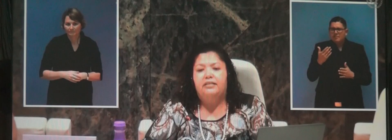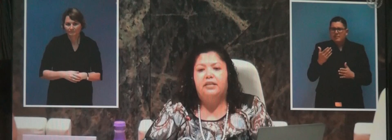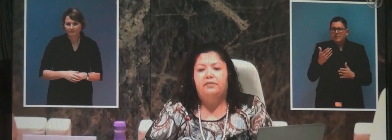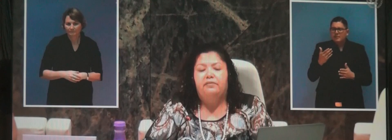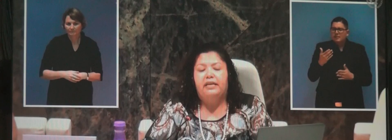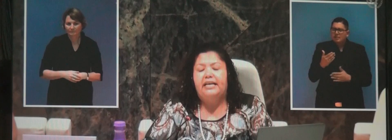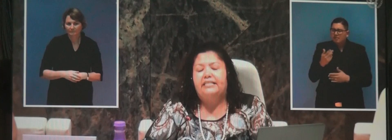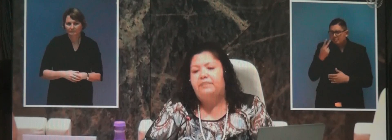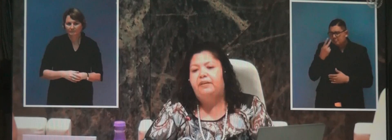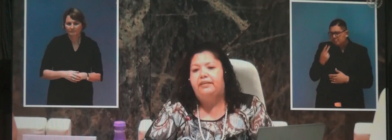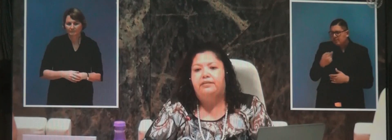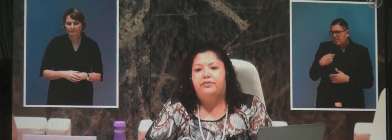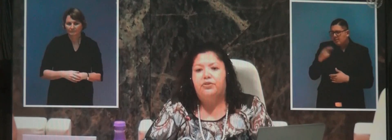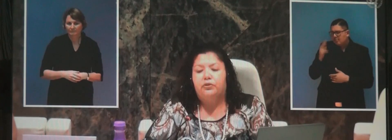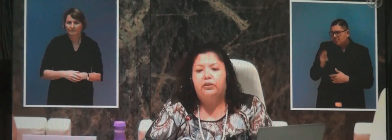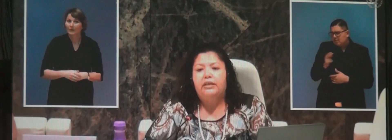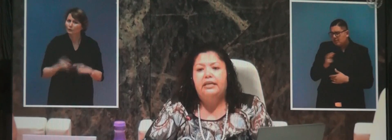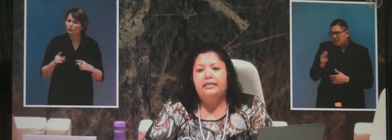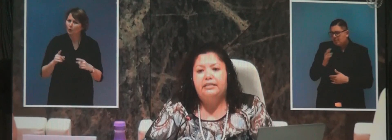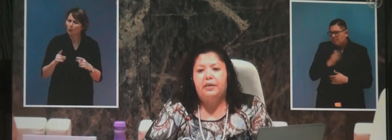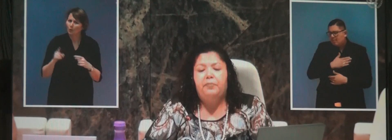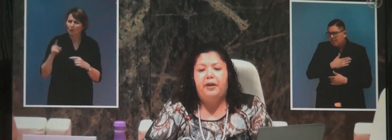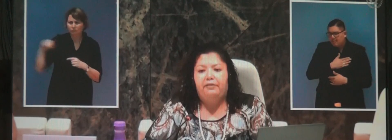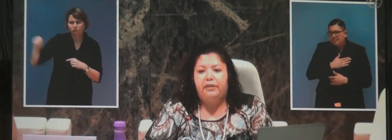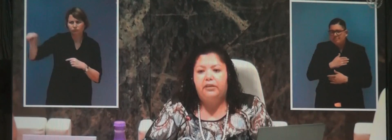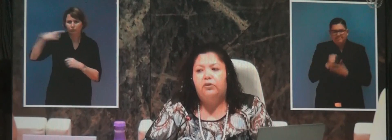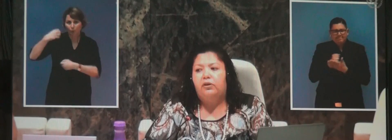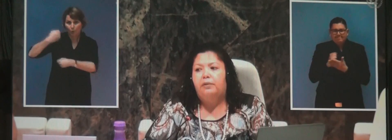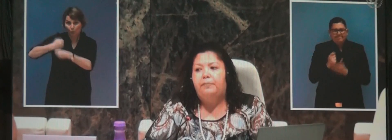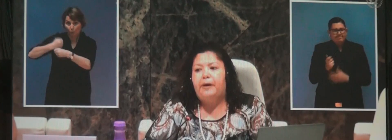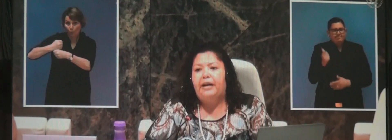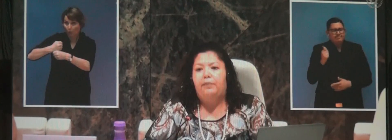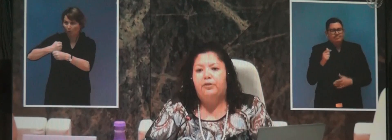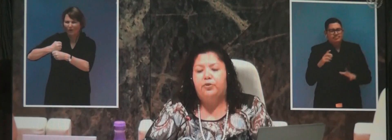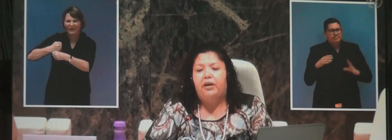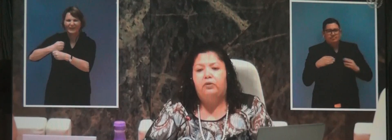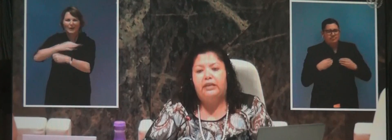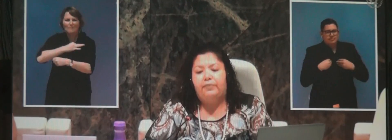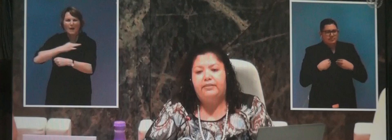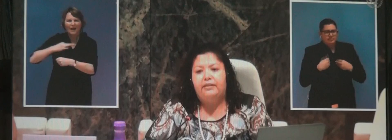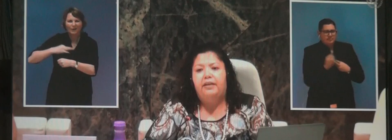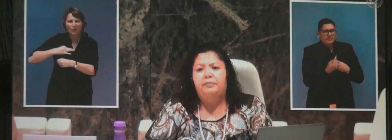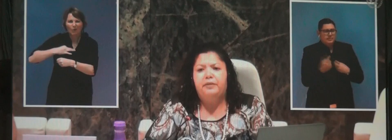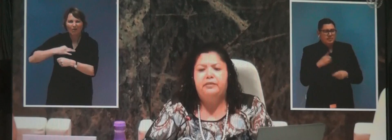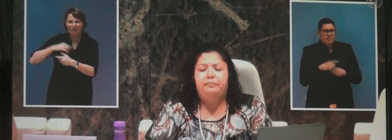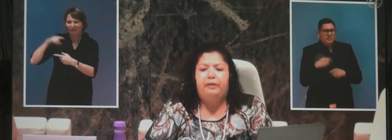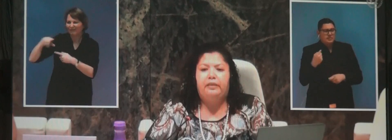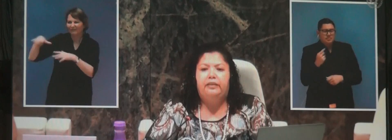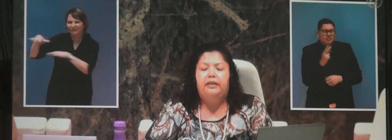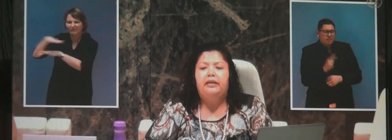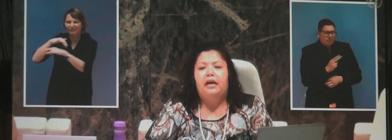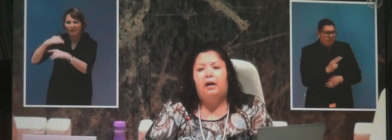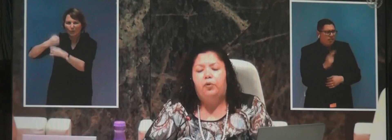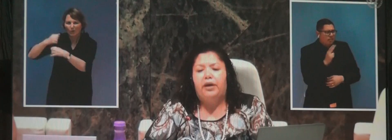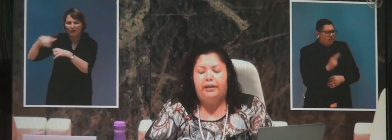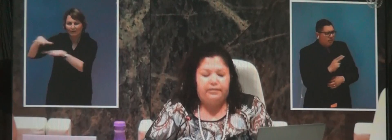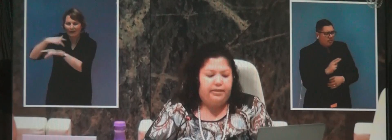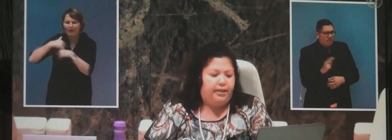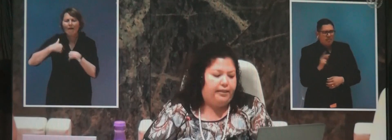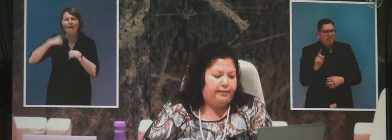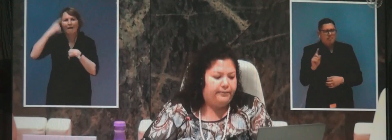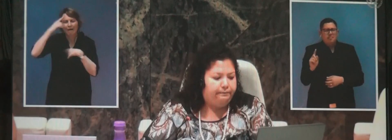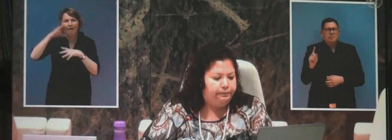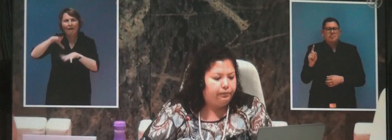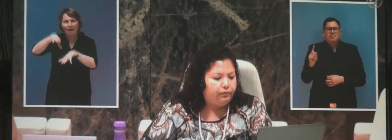enfoque de caridad, esa estigmatización que siempre ha habido para las personas con discapacidad y principalmente a mujeres